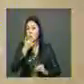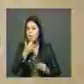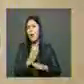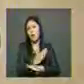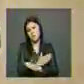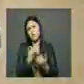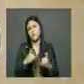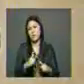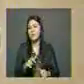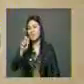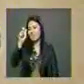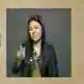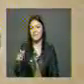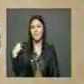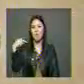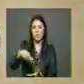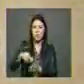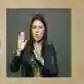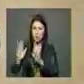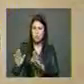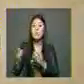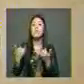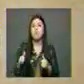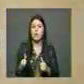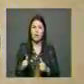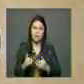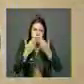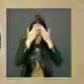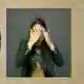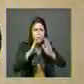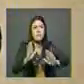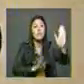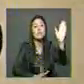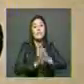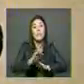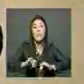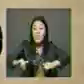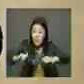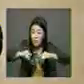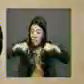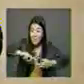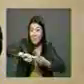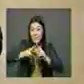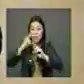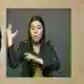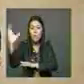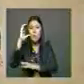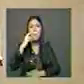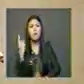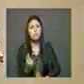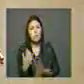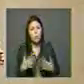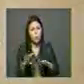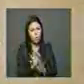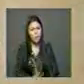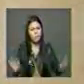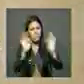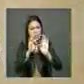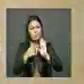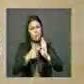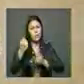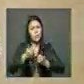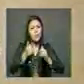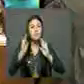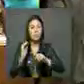concluye Landó, si bien las democracias en desarrollo como la nuestra tienen algunas particularidades, como ciertas disfuncionalidades